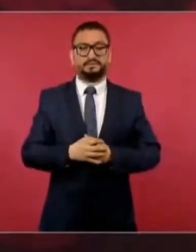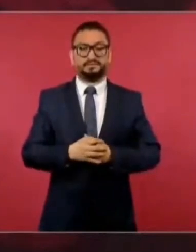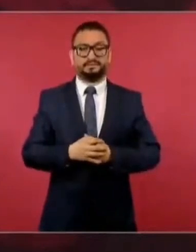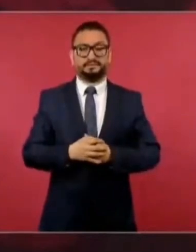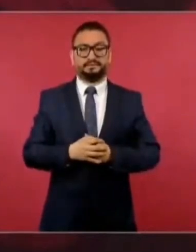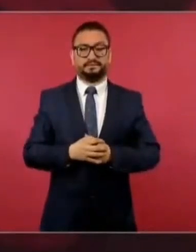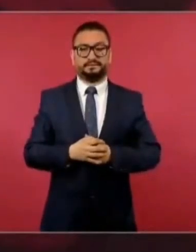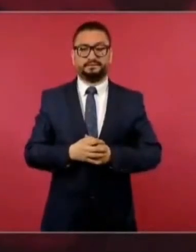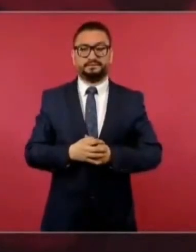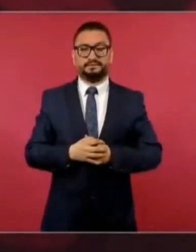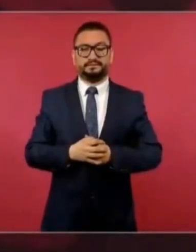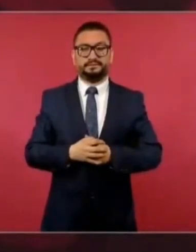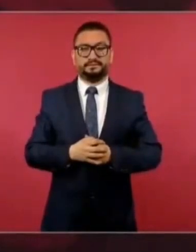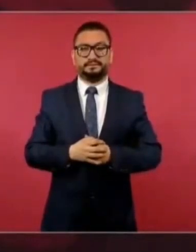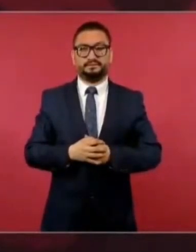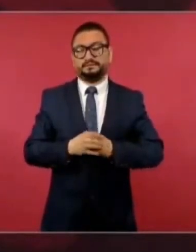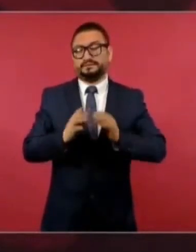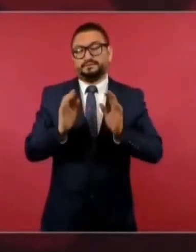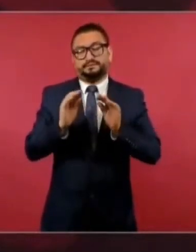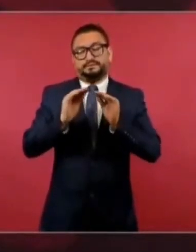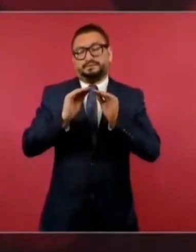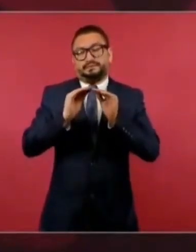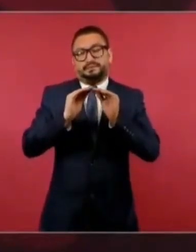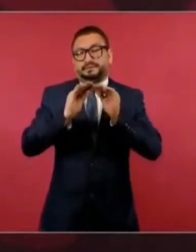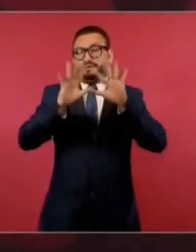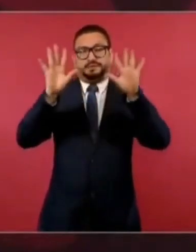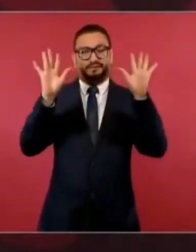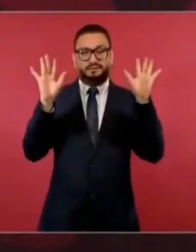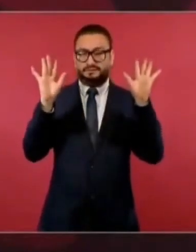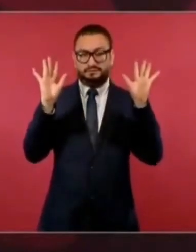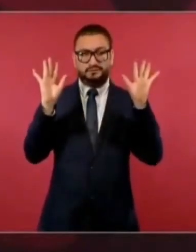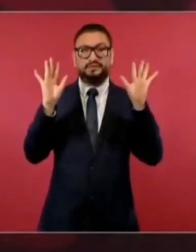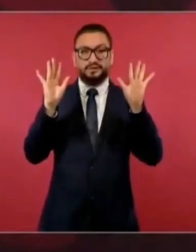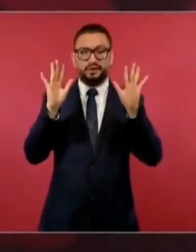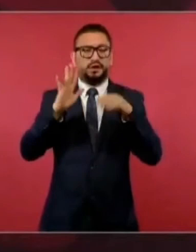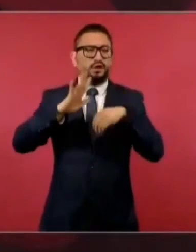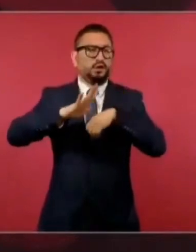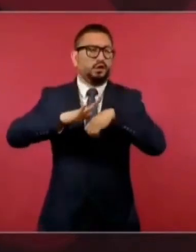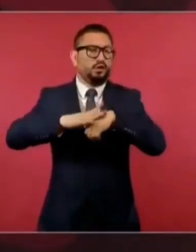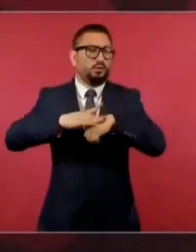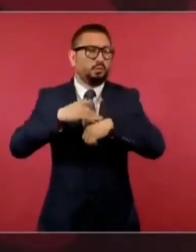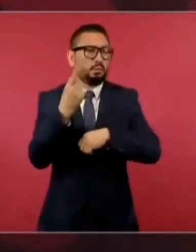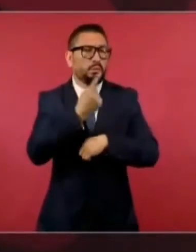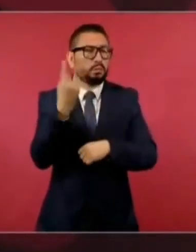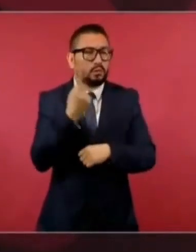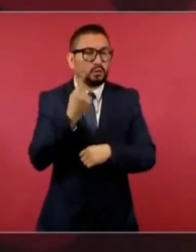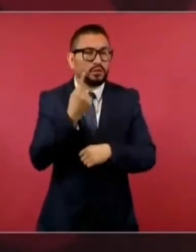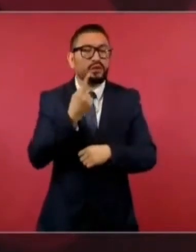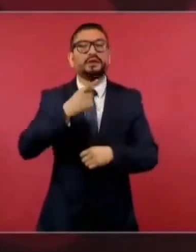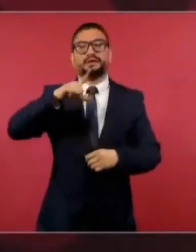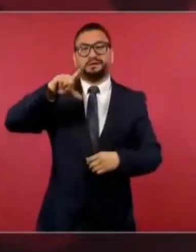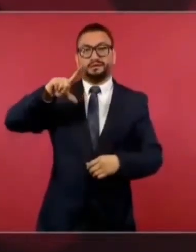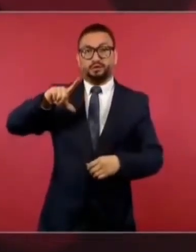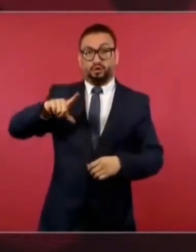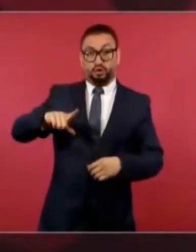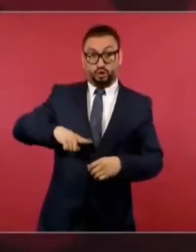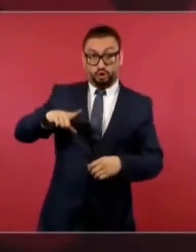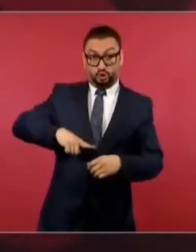Y, desde luego, todo porque no se tiene un gobierno al